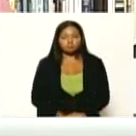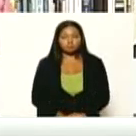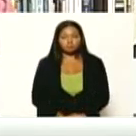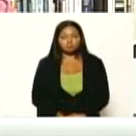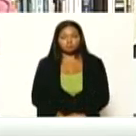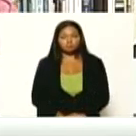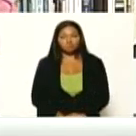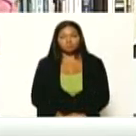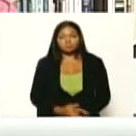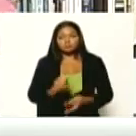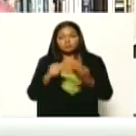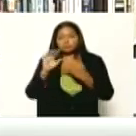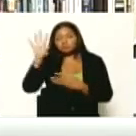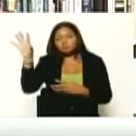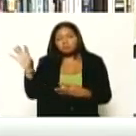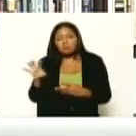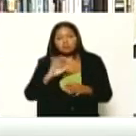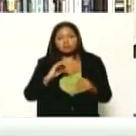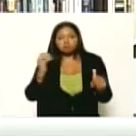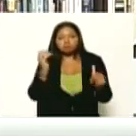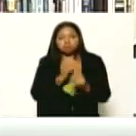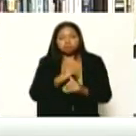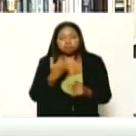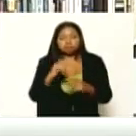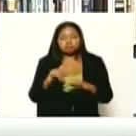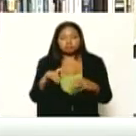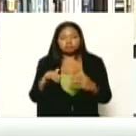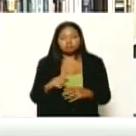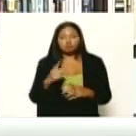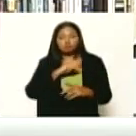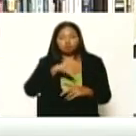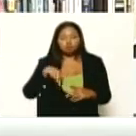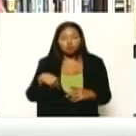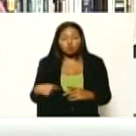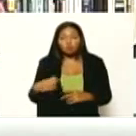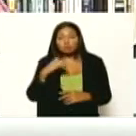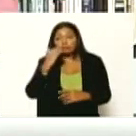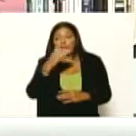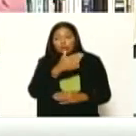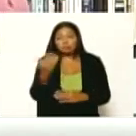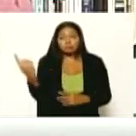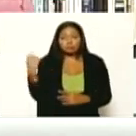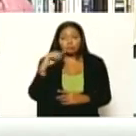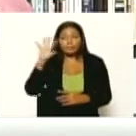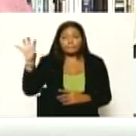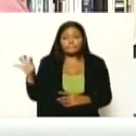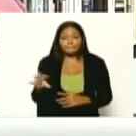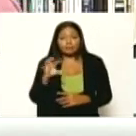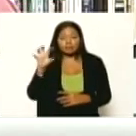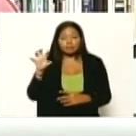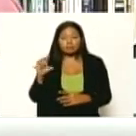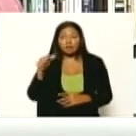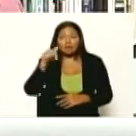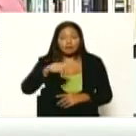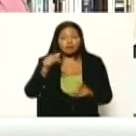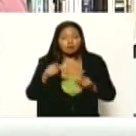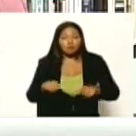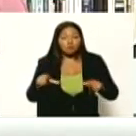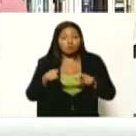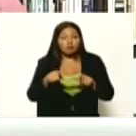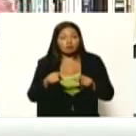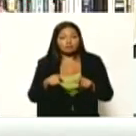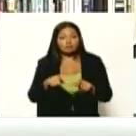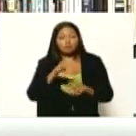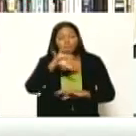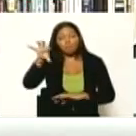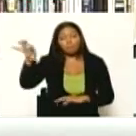Aruba, Curazao, estamos rodeados. Y la Delta Plus todavía no sabemos si está en la región, pero sí sabemos que está en